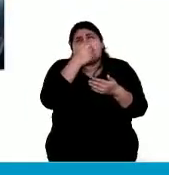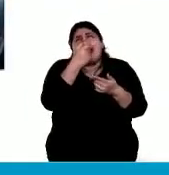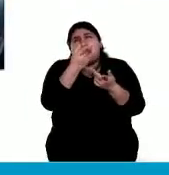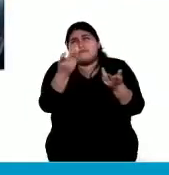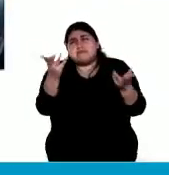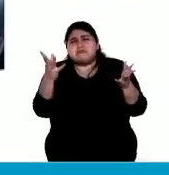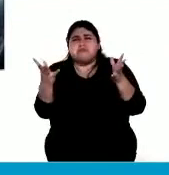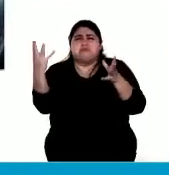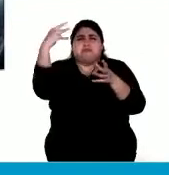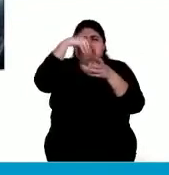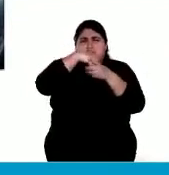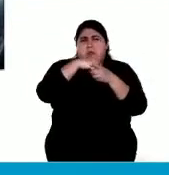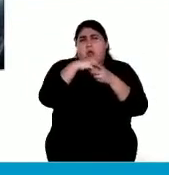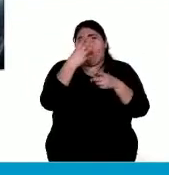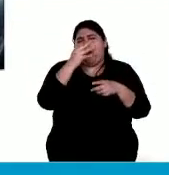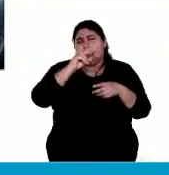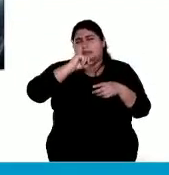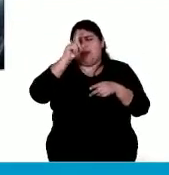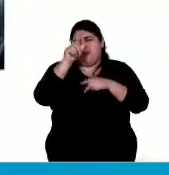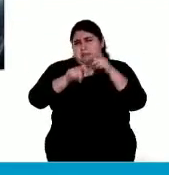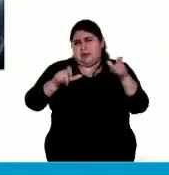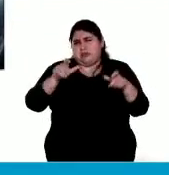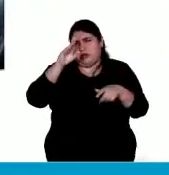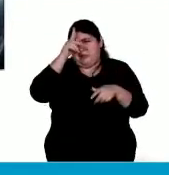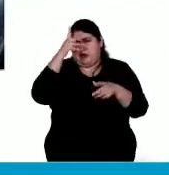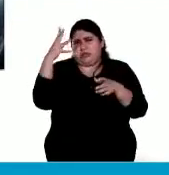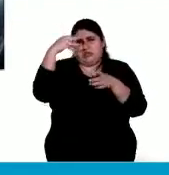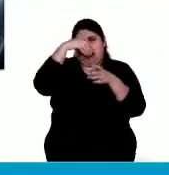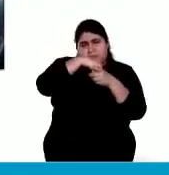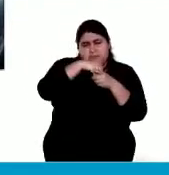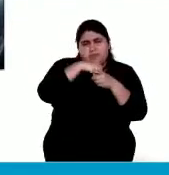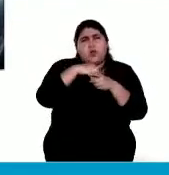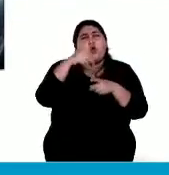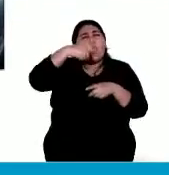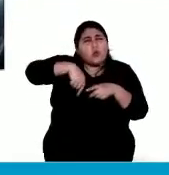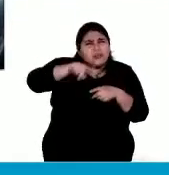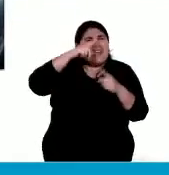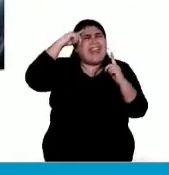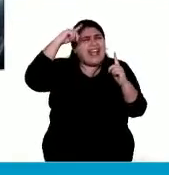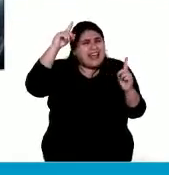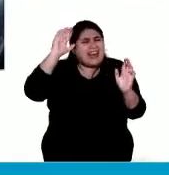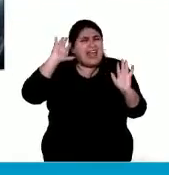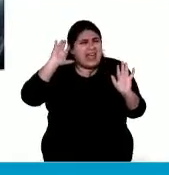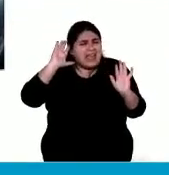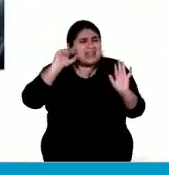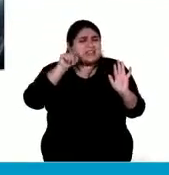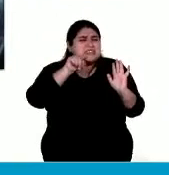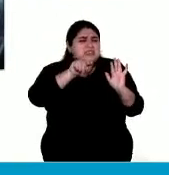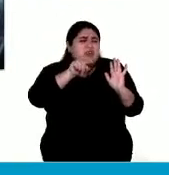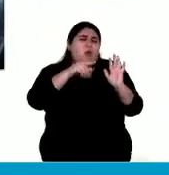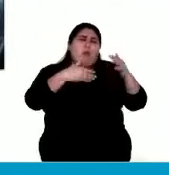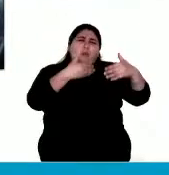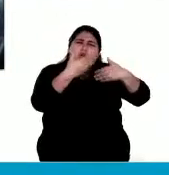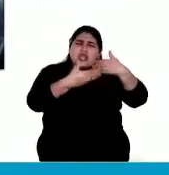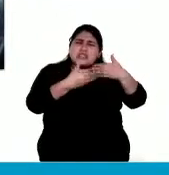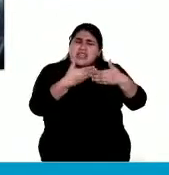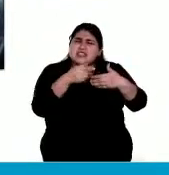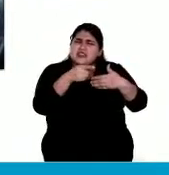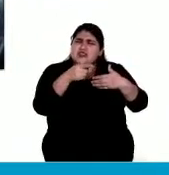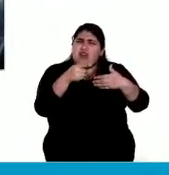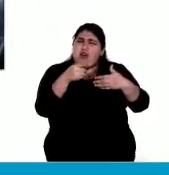efectivos. Yo pregunto, ¿creen ustedes que es serio un proceso que